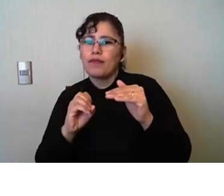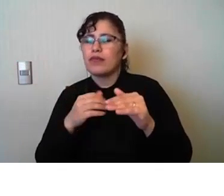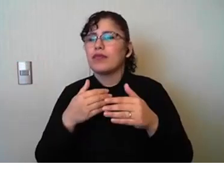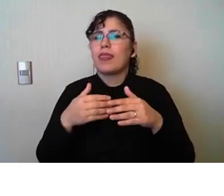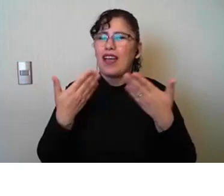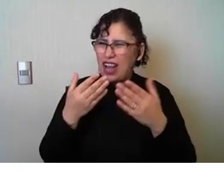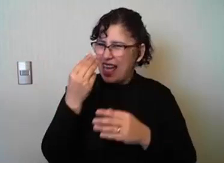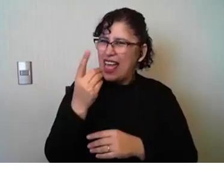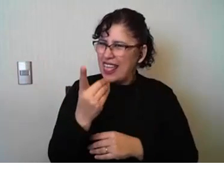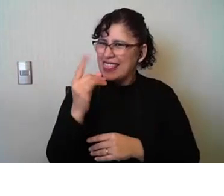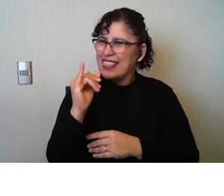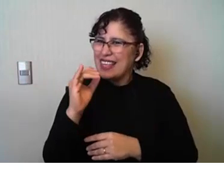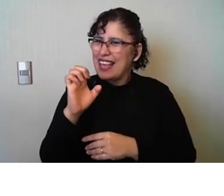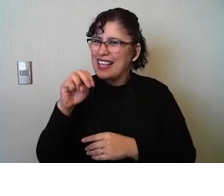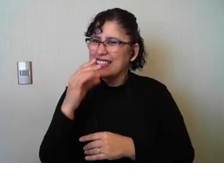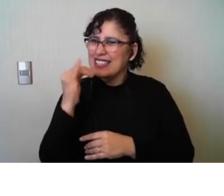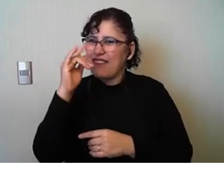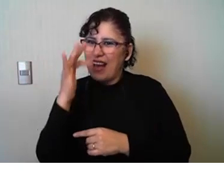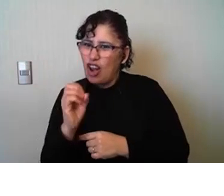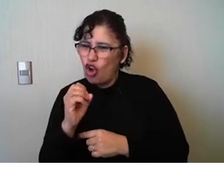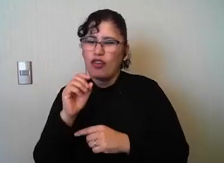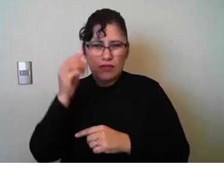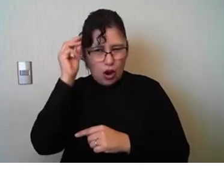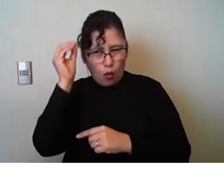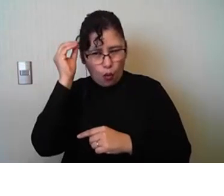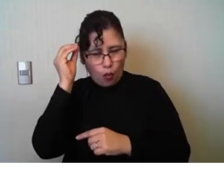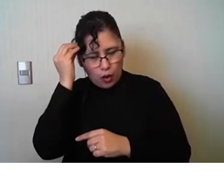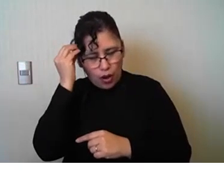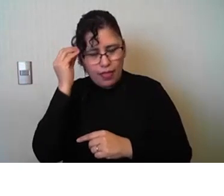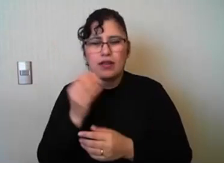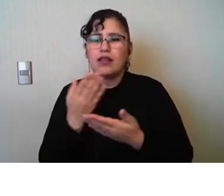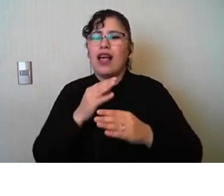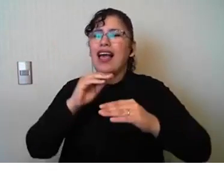estaba compuesto por el tálamo, subtálamo,